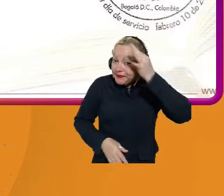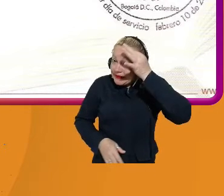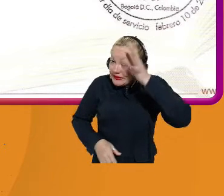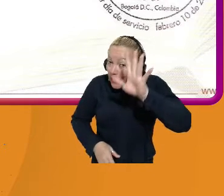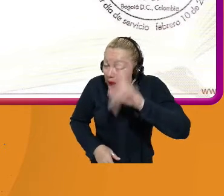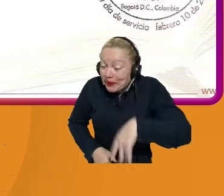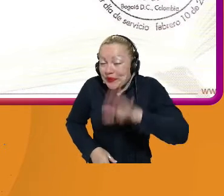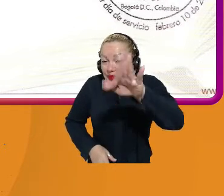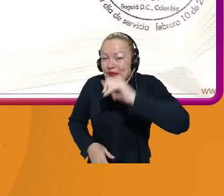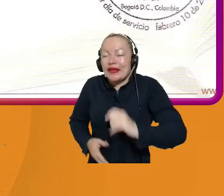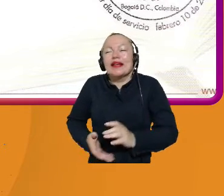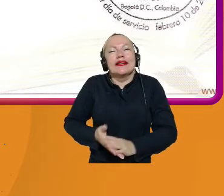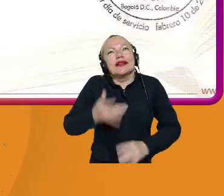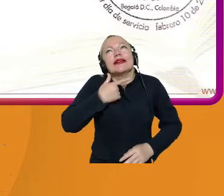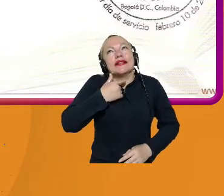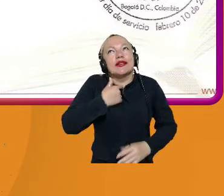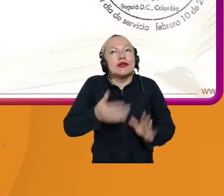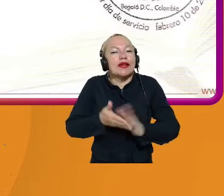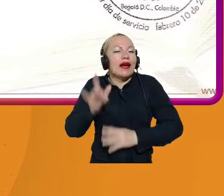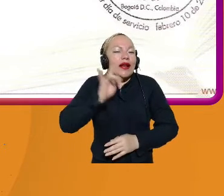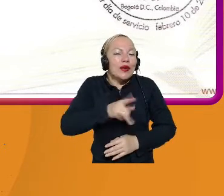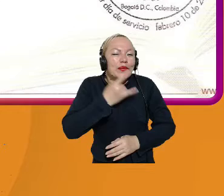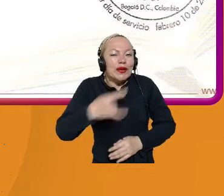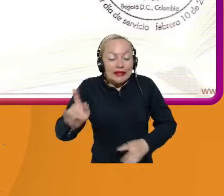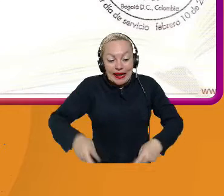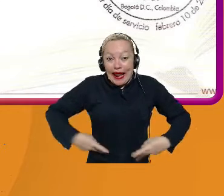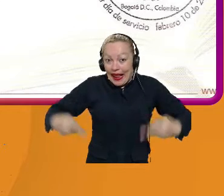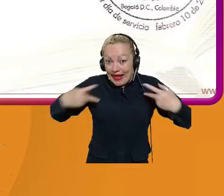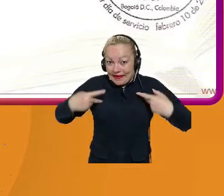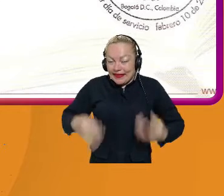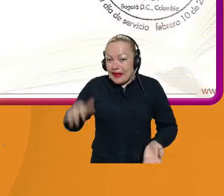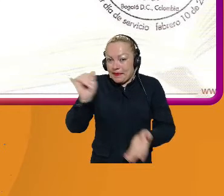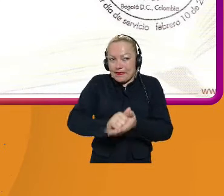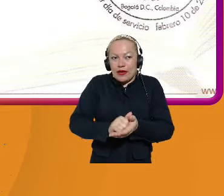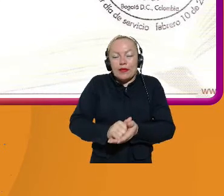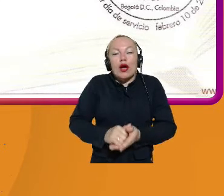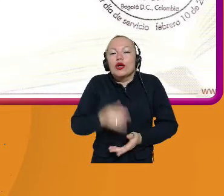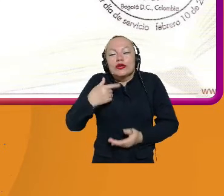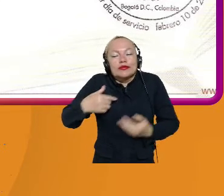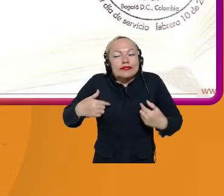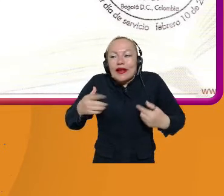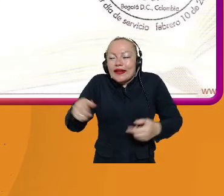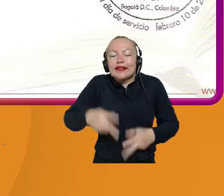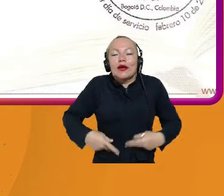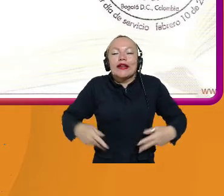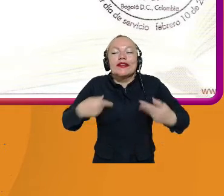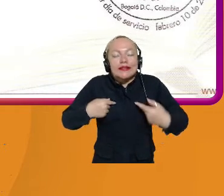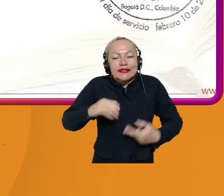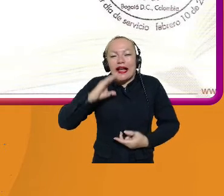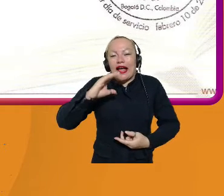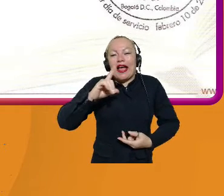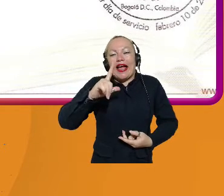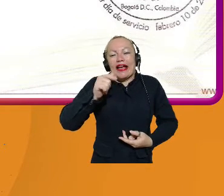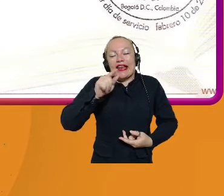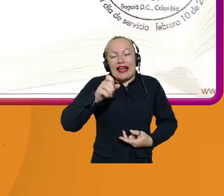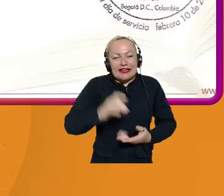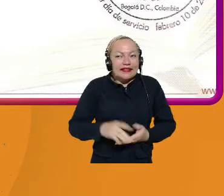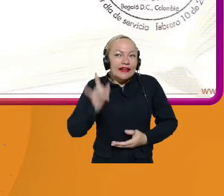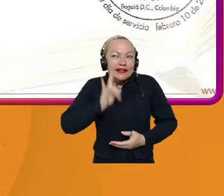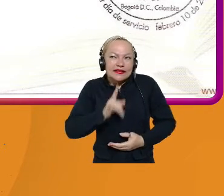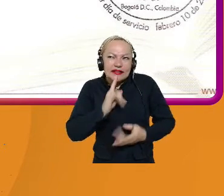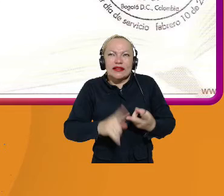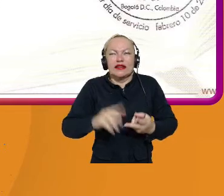agrada este estilo de música y a la vez de vida, solo encuentran música clásica, obras de